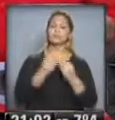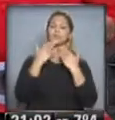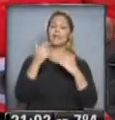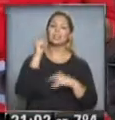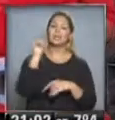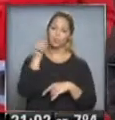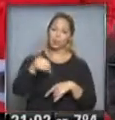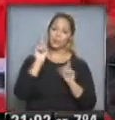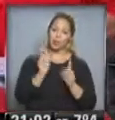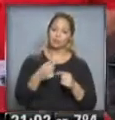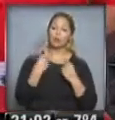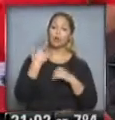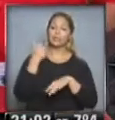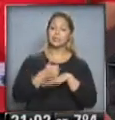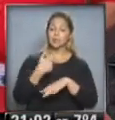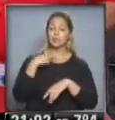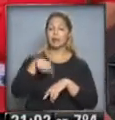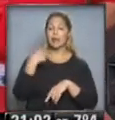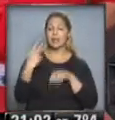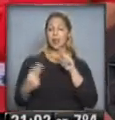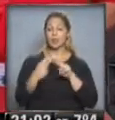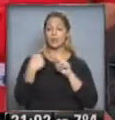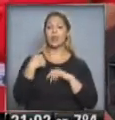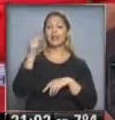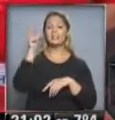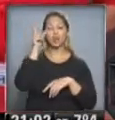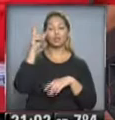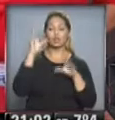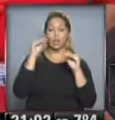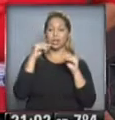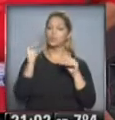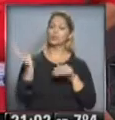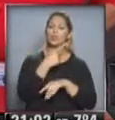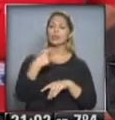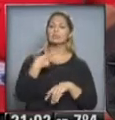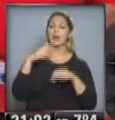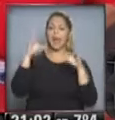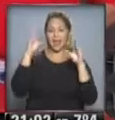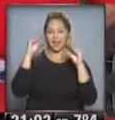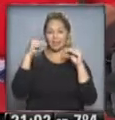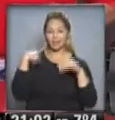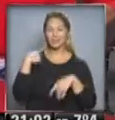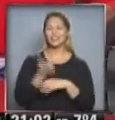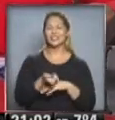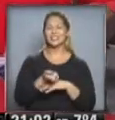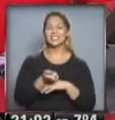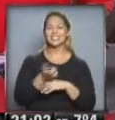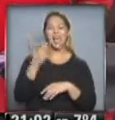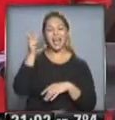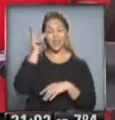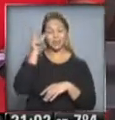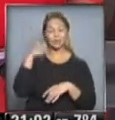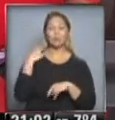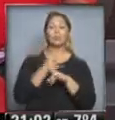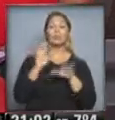gracias a Gaby y a ustedes, por supuesto, por estar allí. Los esperamos mañana a las 8 de la noche. Esta semana, todas las noches, los vamos a esperar a las 20 horas. Efectivamente, como